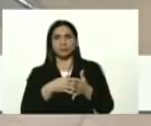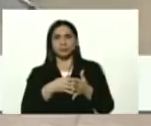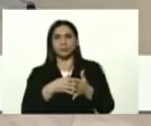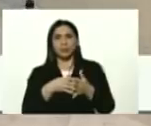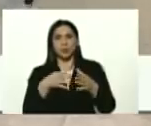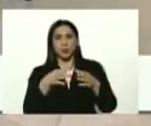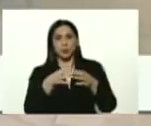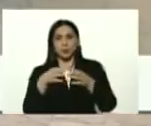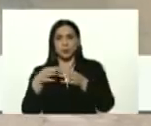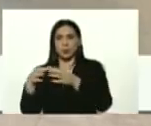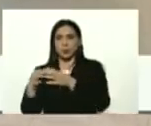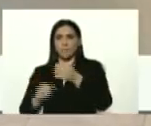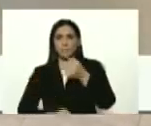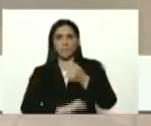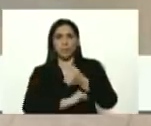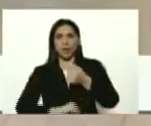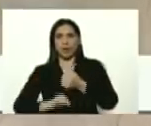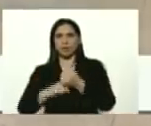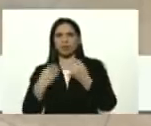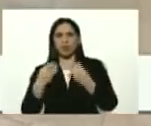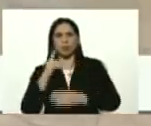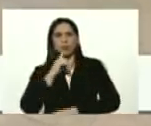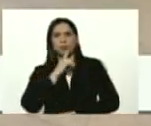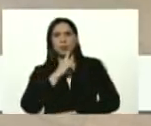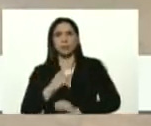núcleos de base. ¿Cómo se llaman?